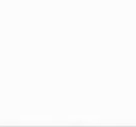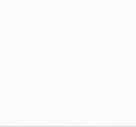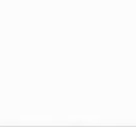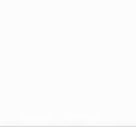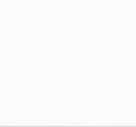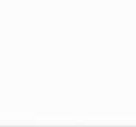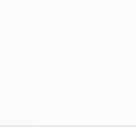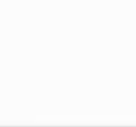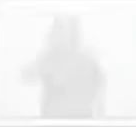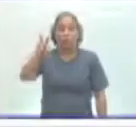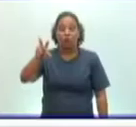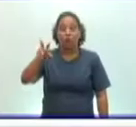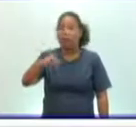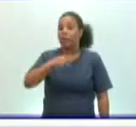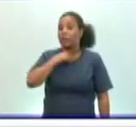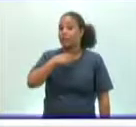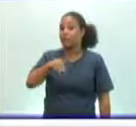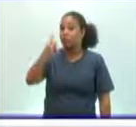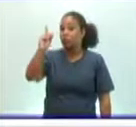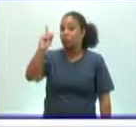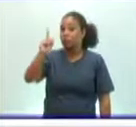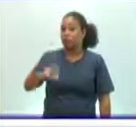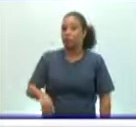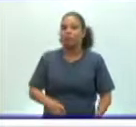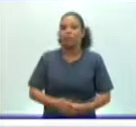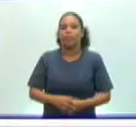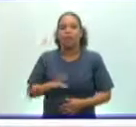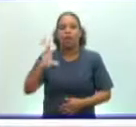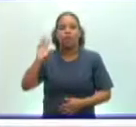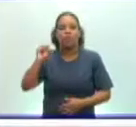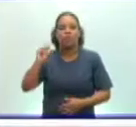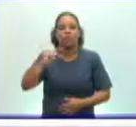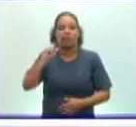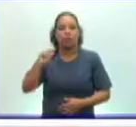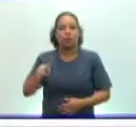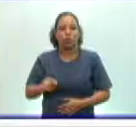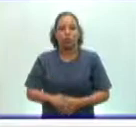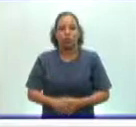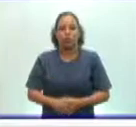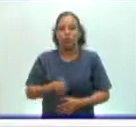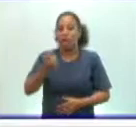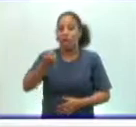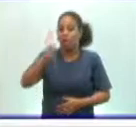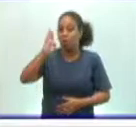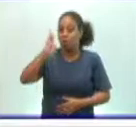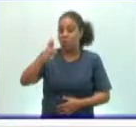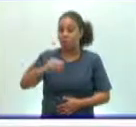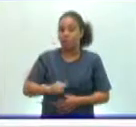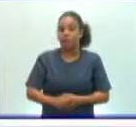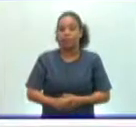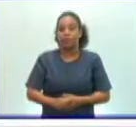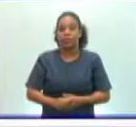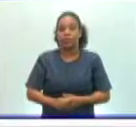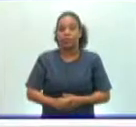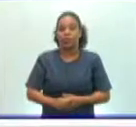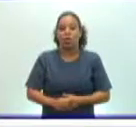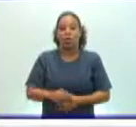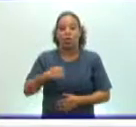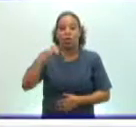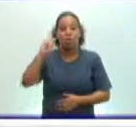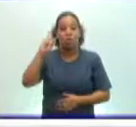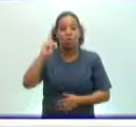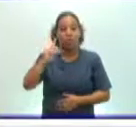Vamos a ver el inciso D. Ahora nos plantean segmento AB con el